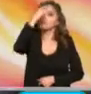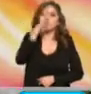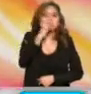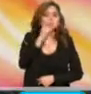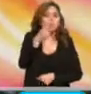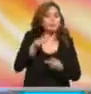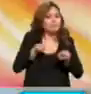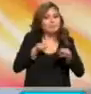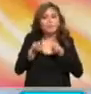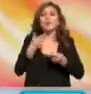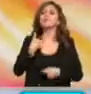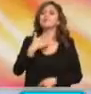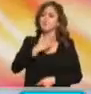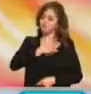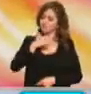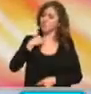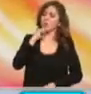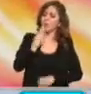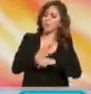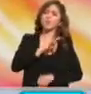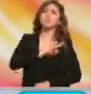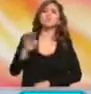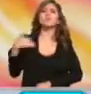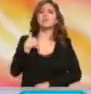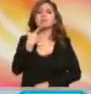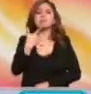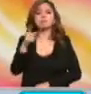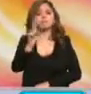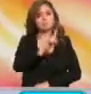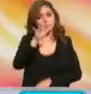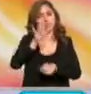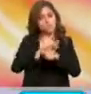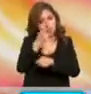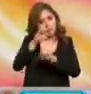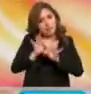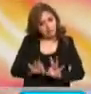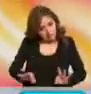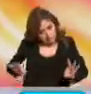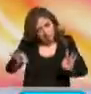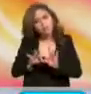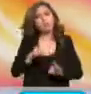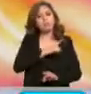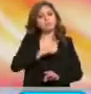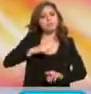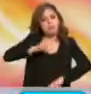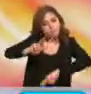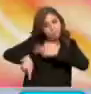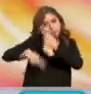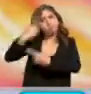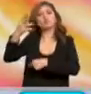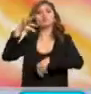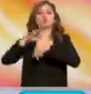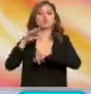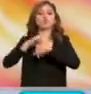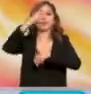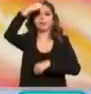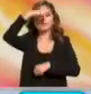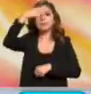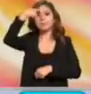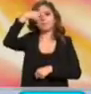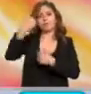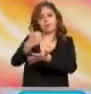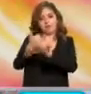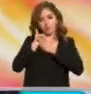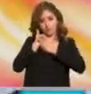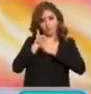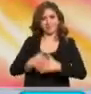Claro. Entonces no es de que con buena voluntad y echándole ganas lo vas a lograr. Por eso es importante no retardar Sí. la búsqueda de la ayuda profesional. Muy